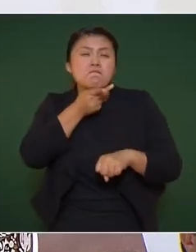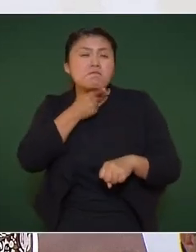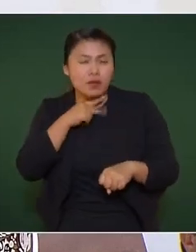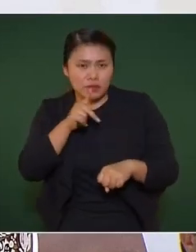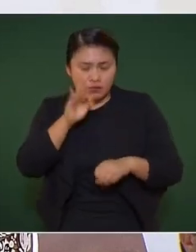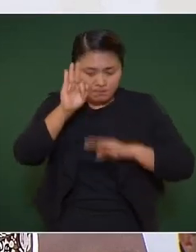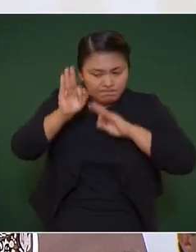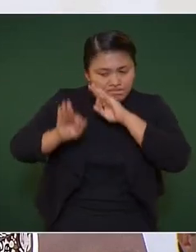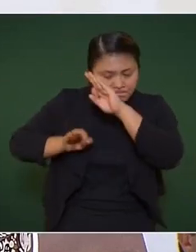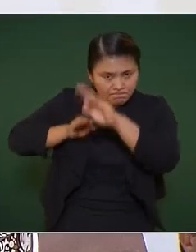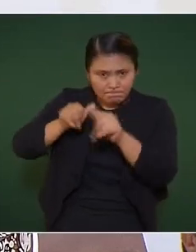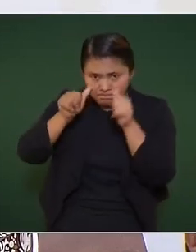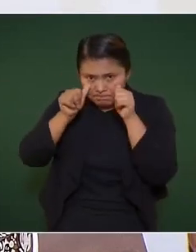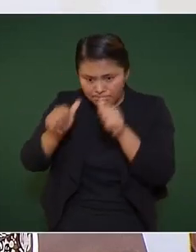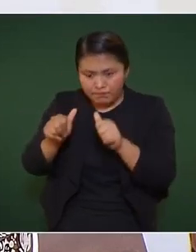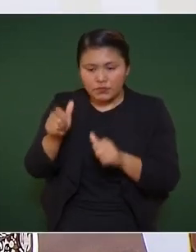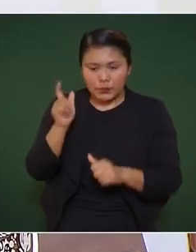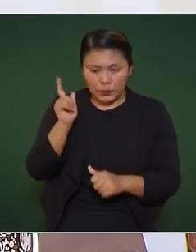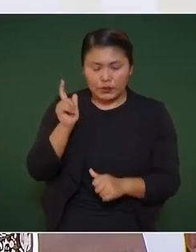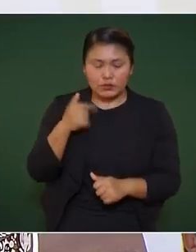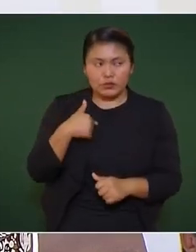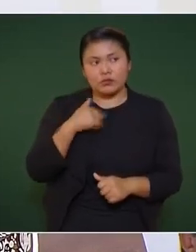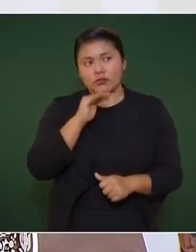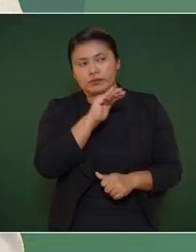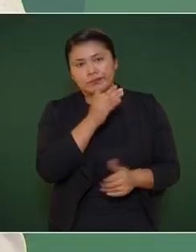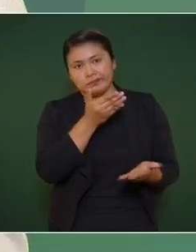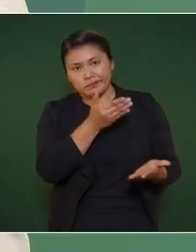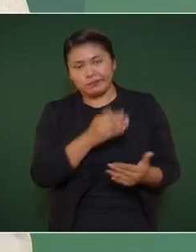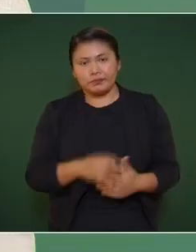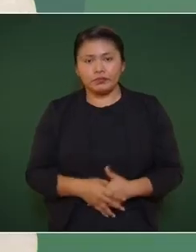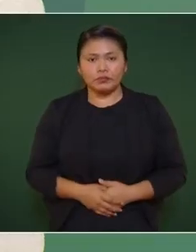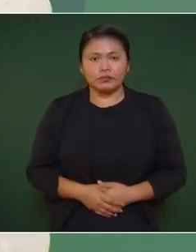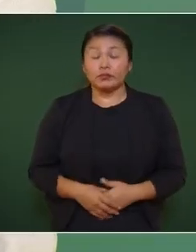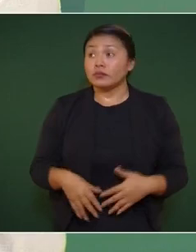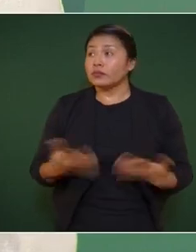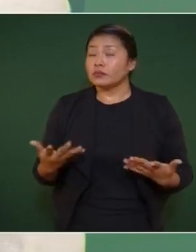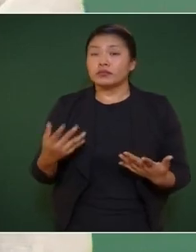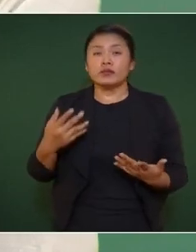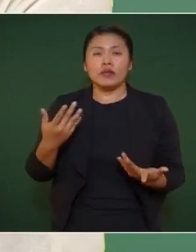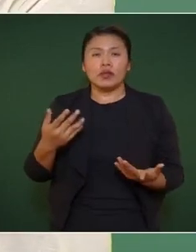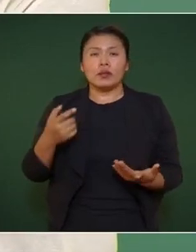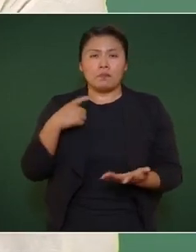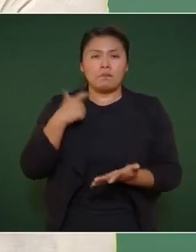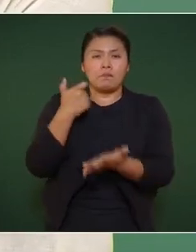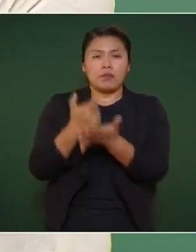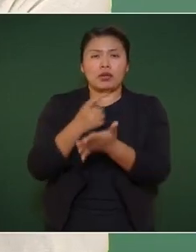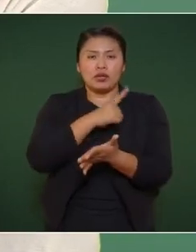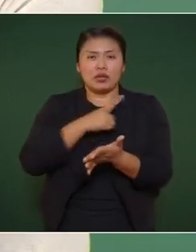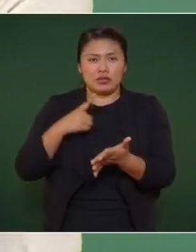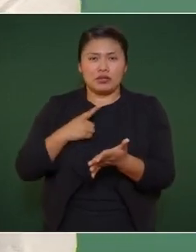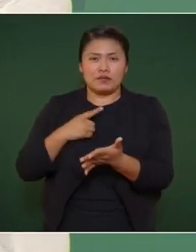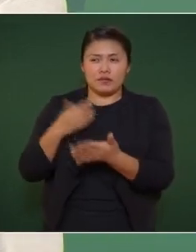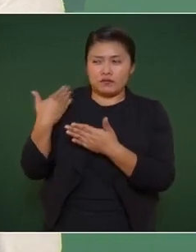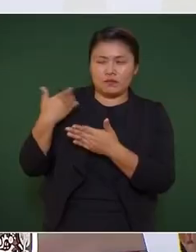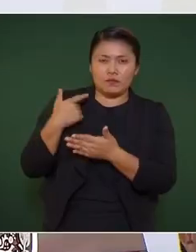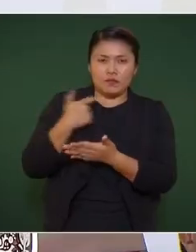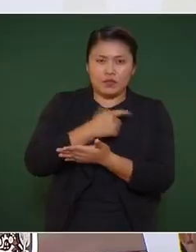planteando ustedes. Y acerca de los pagos, ya se está